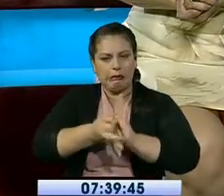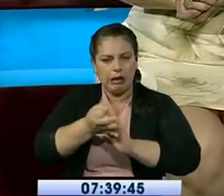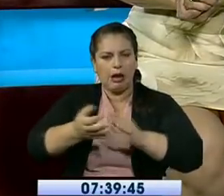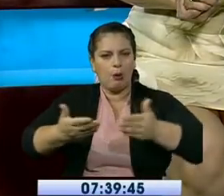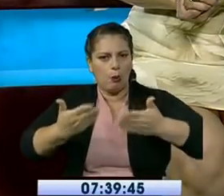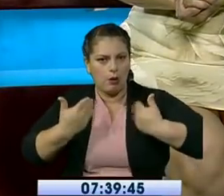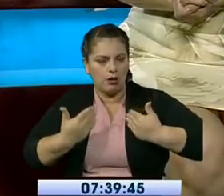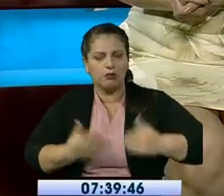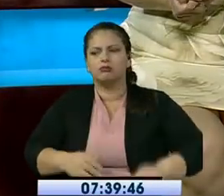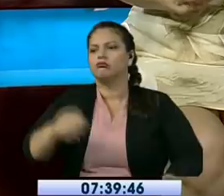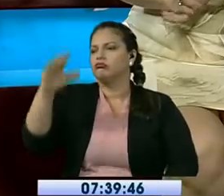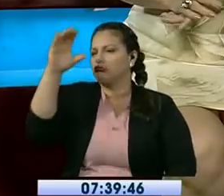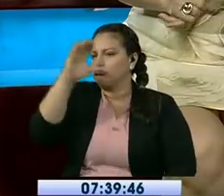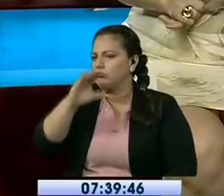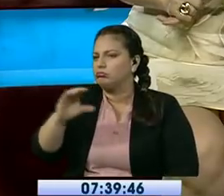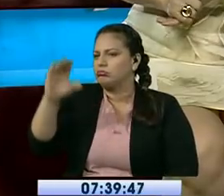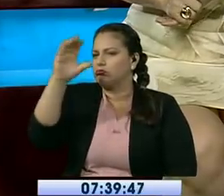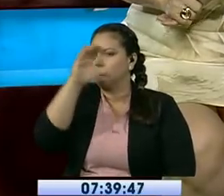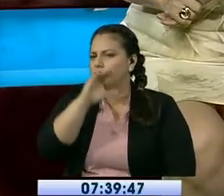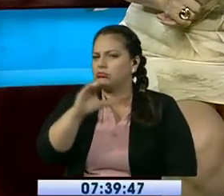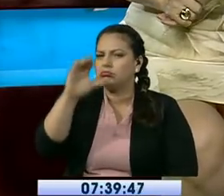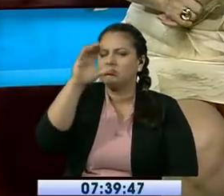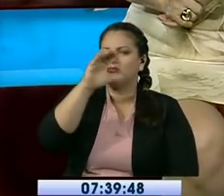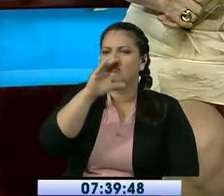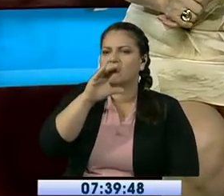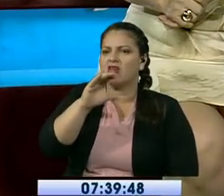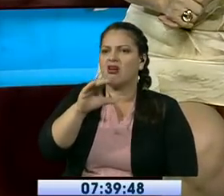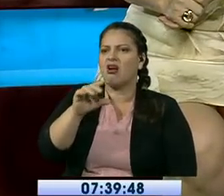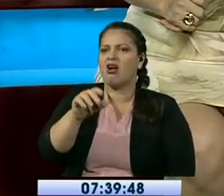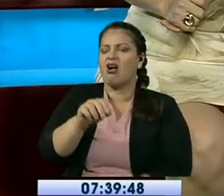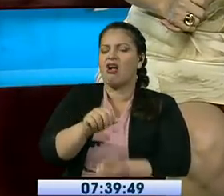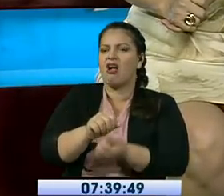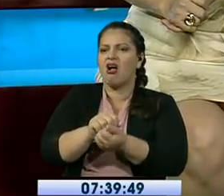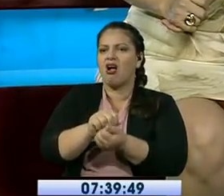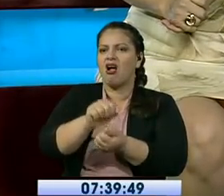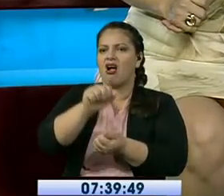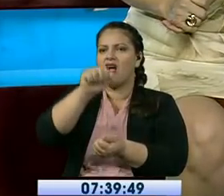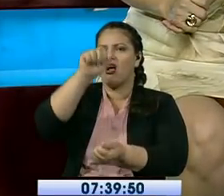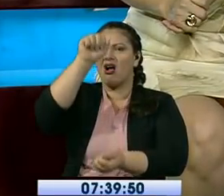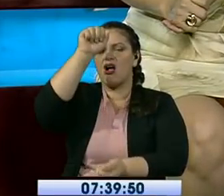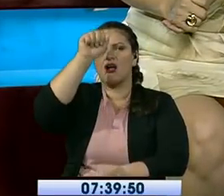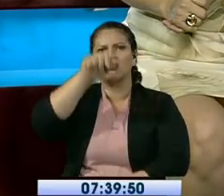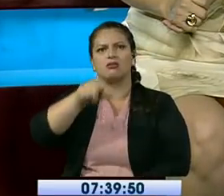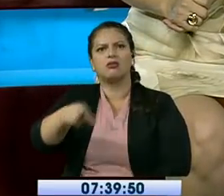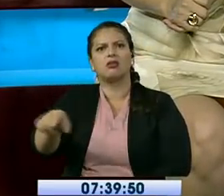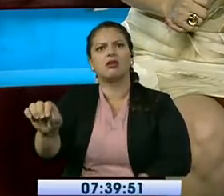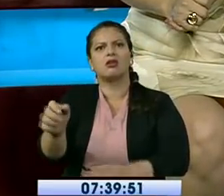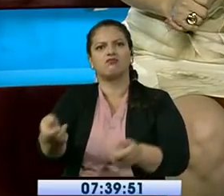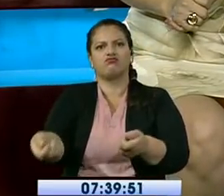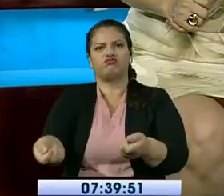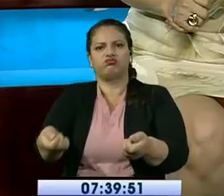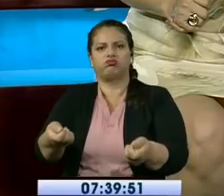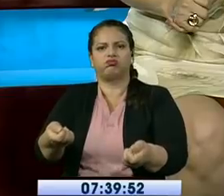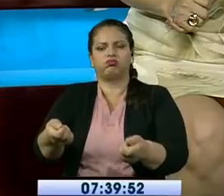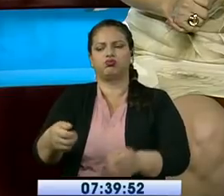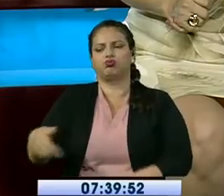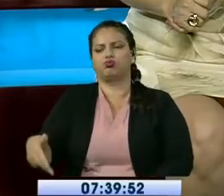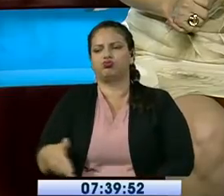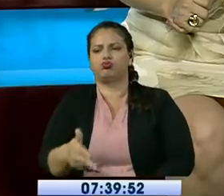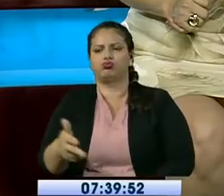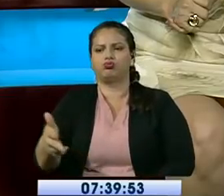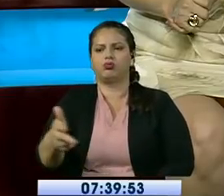Guayaquil y ciudades cercanas. La droga fue hallada cuando era transportada en un camión y acopiada en un